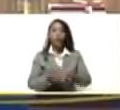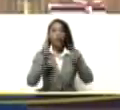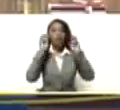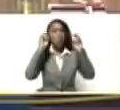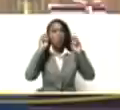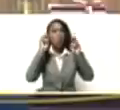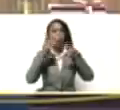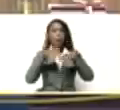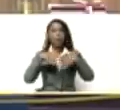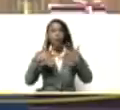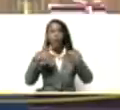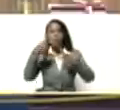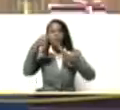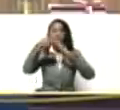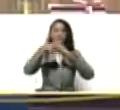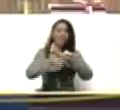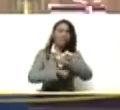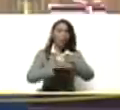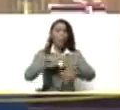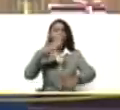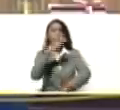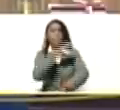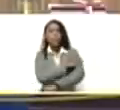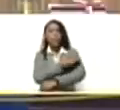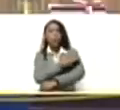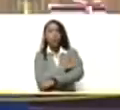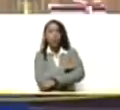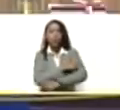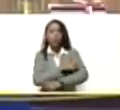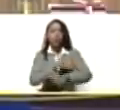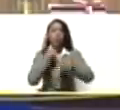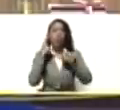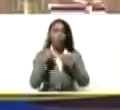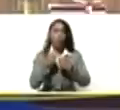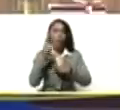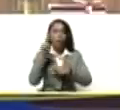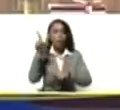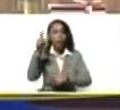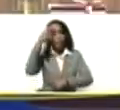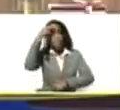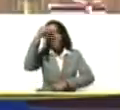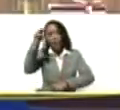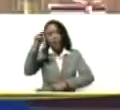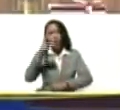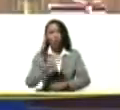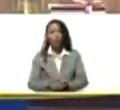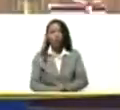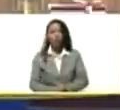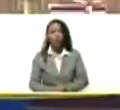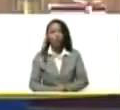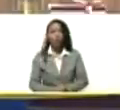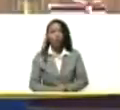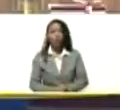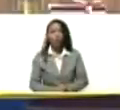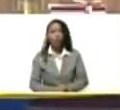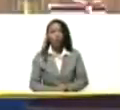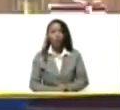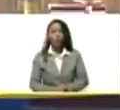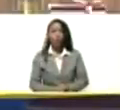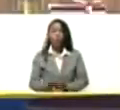con una flexibilización que permitió la activación del economía y de la vida social